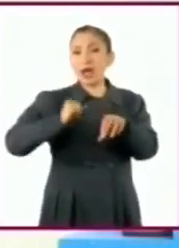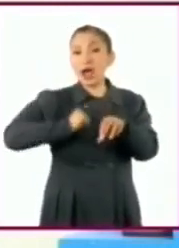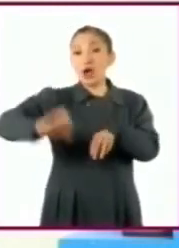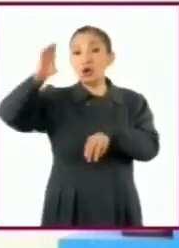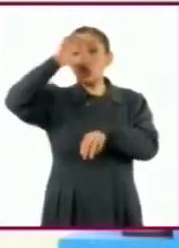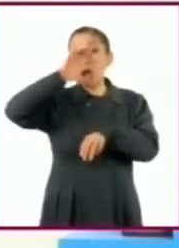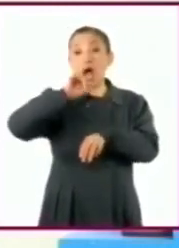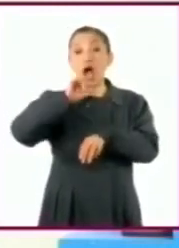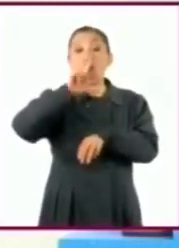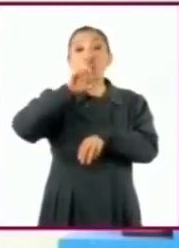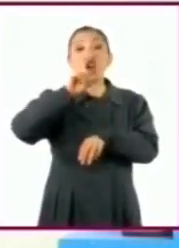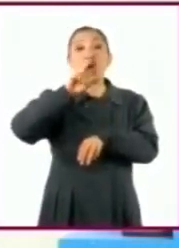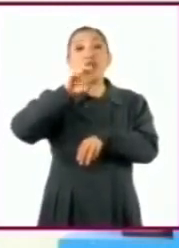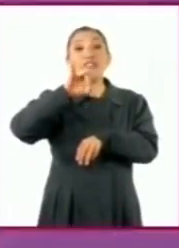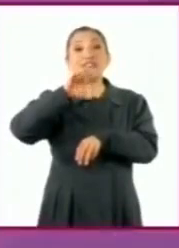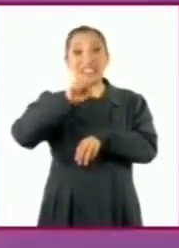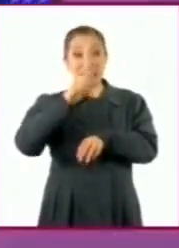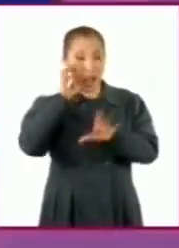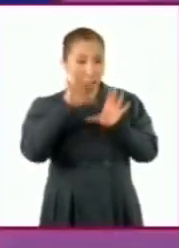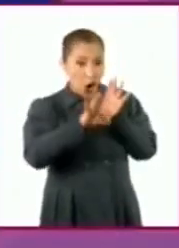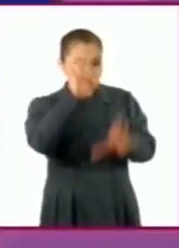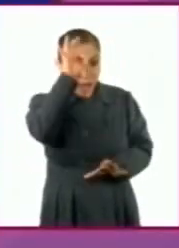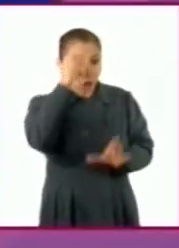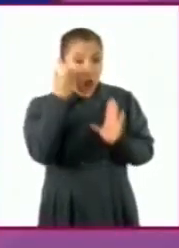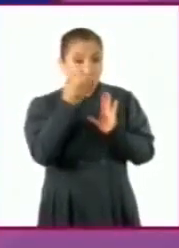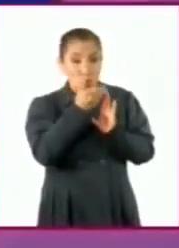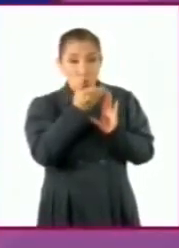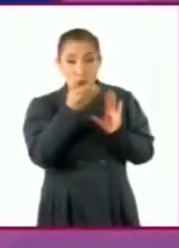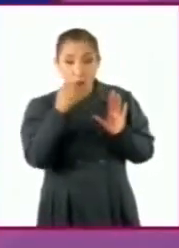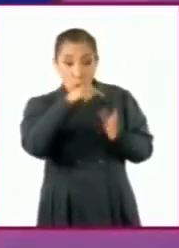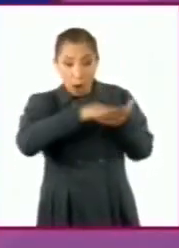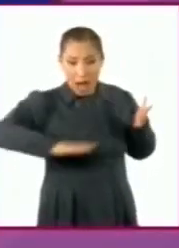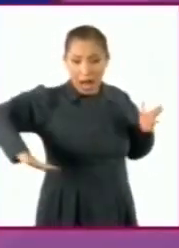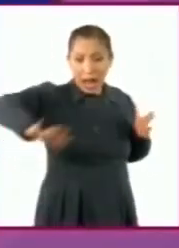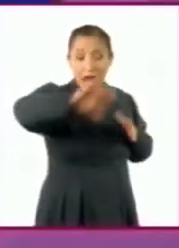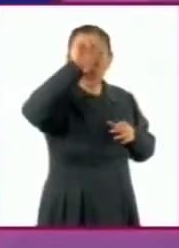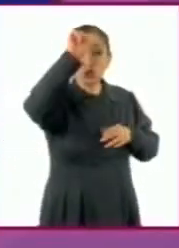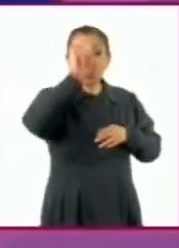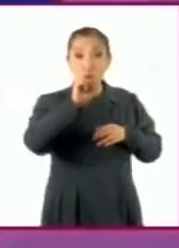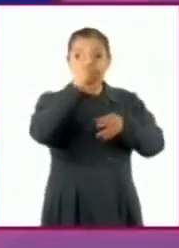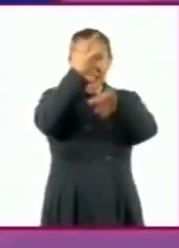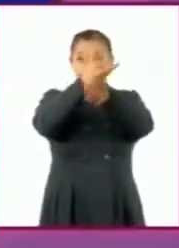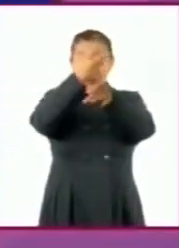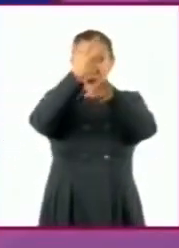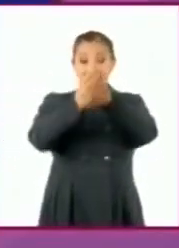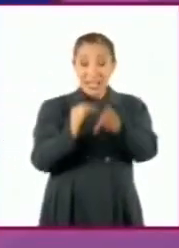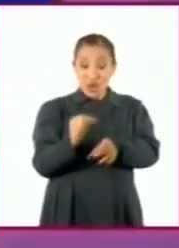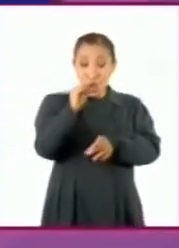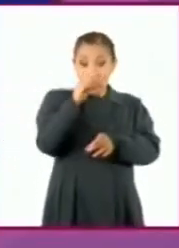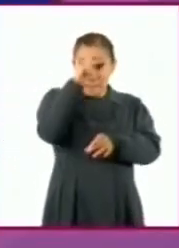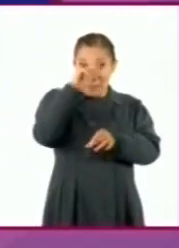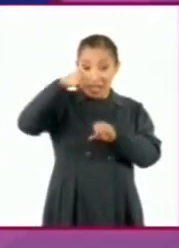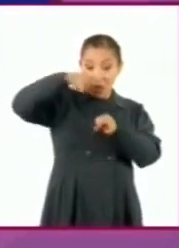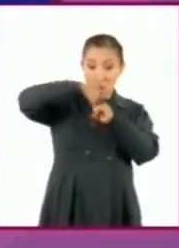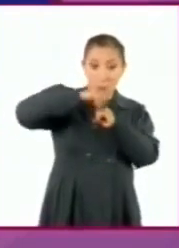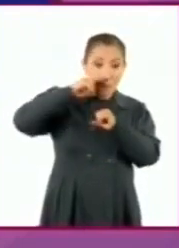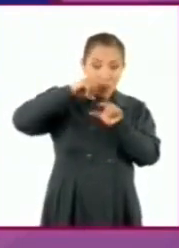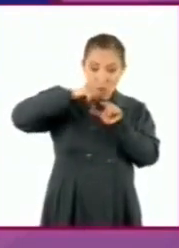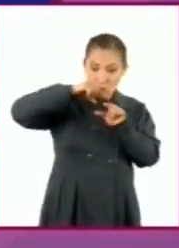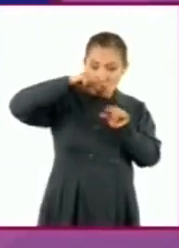años que abarcó constituyen el 85% de nuestra historia, mientras que la etapa mesoamericana el